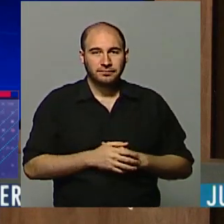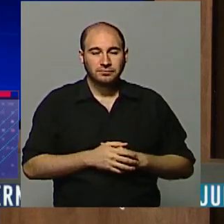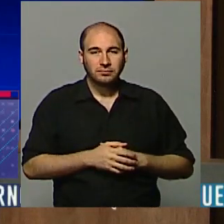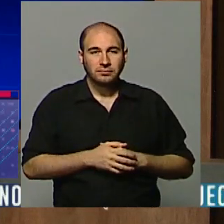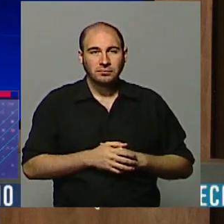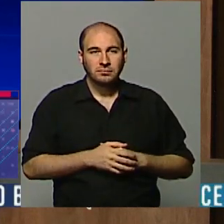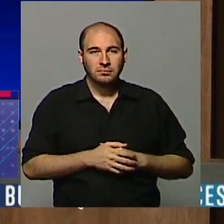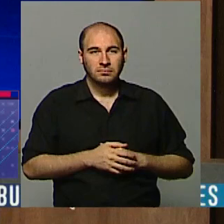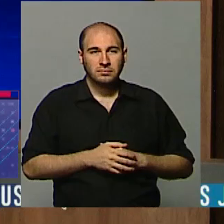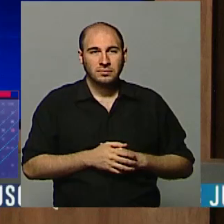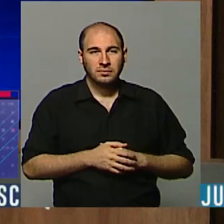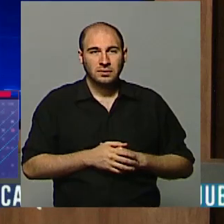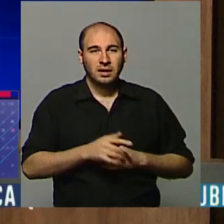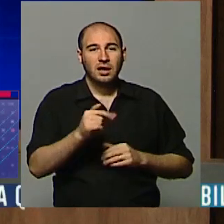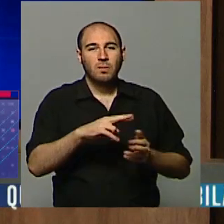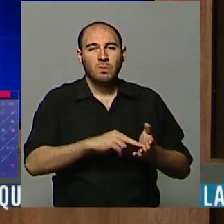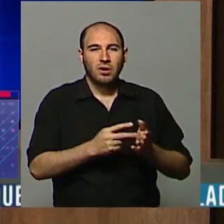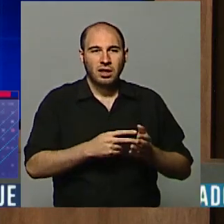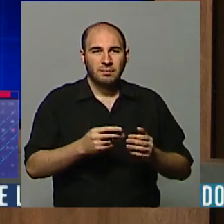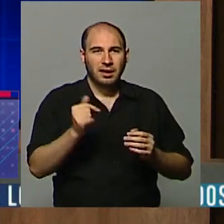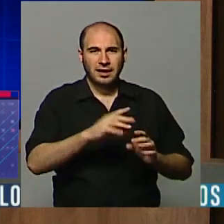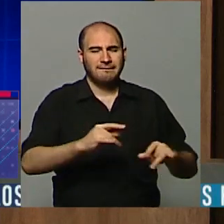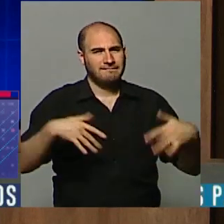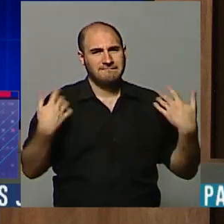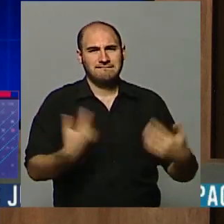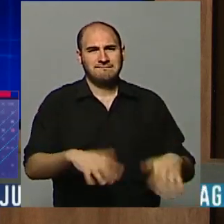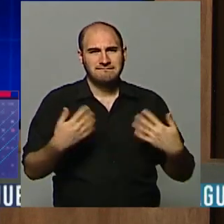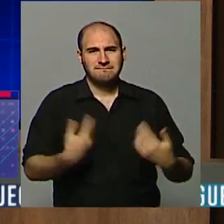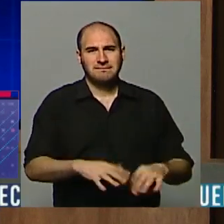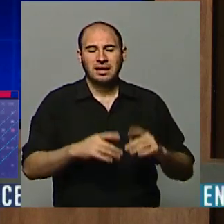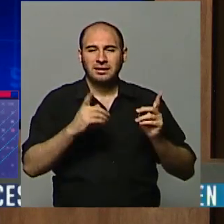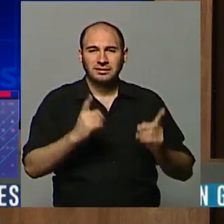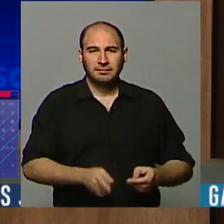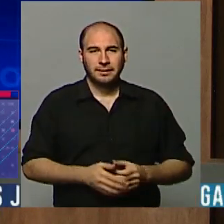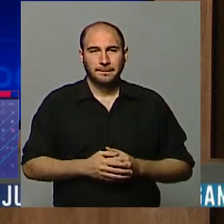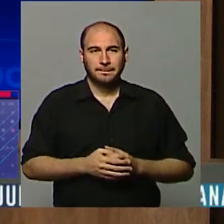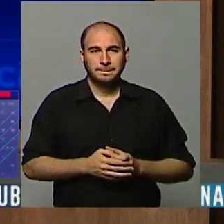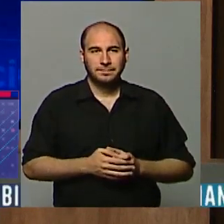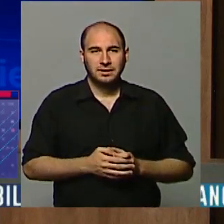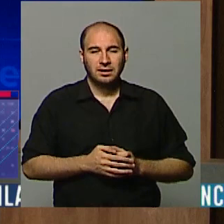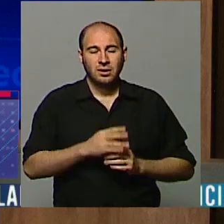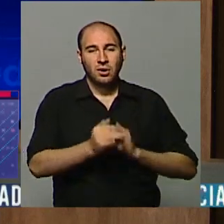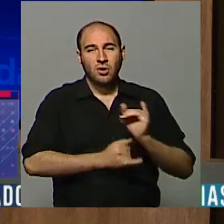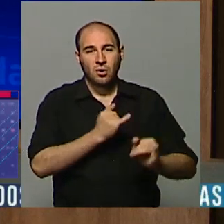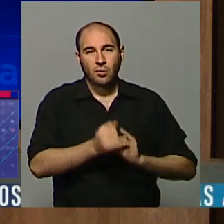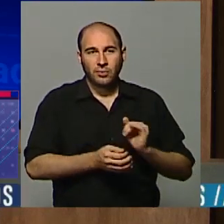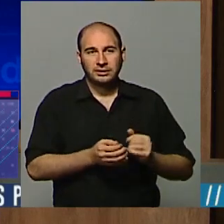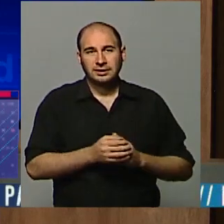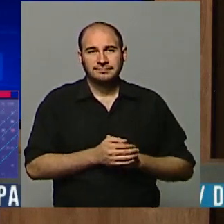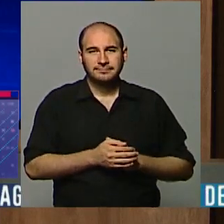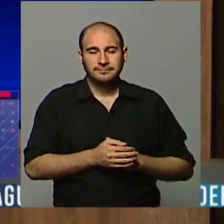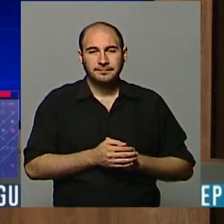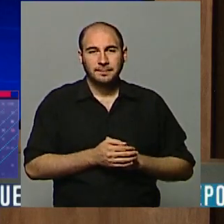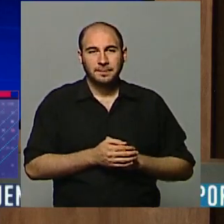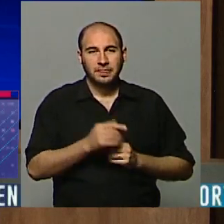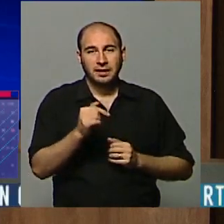prácticamente una situación de altísima complejidad y absolutamente, podríamos decir, beligerante, en el sentido